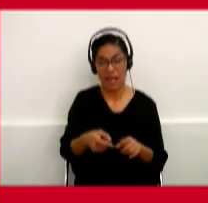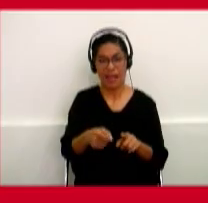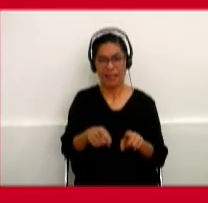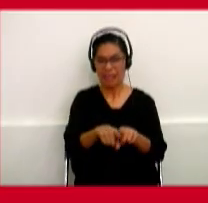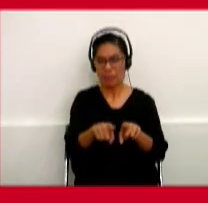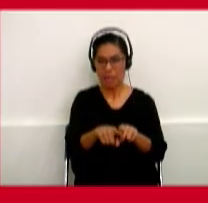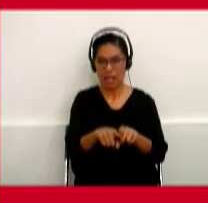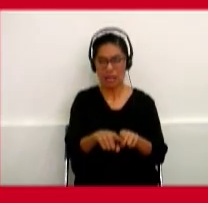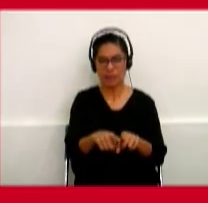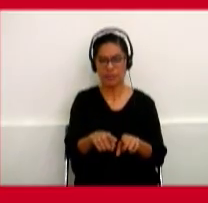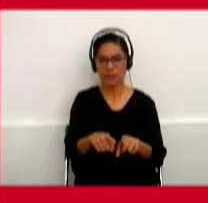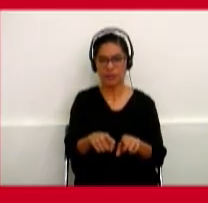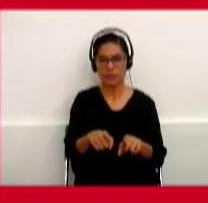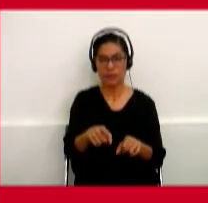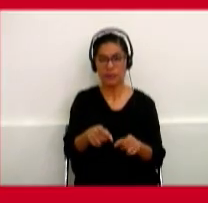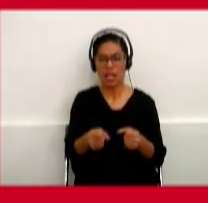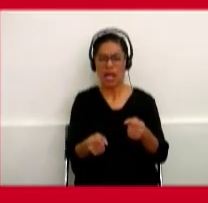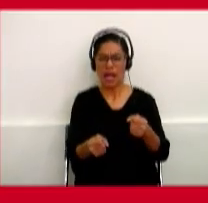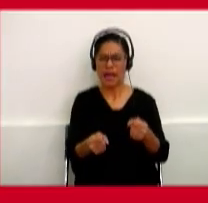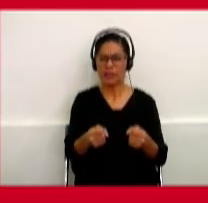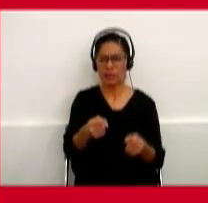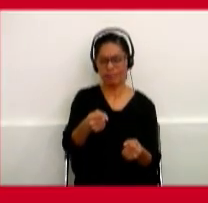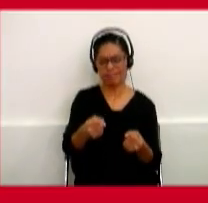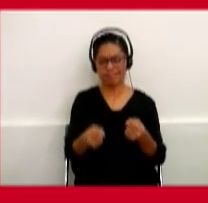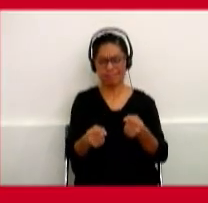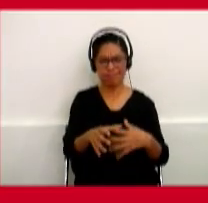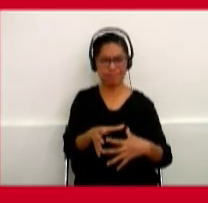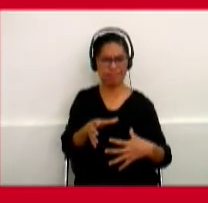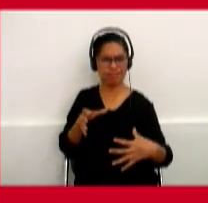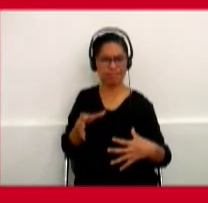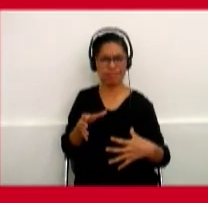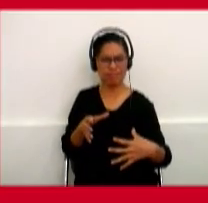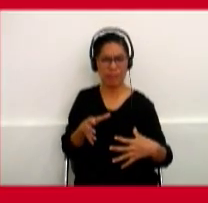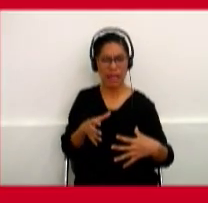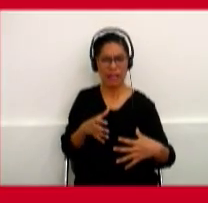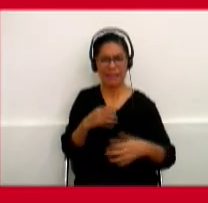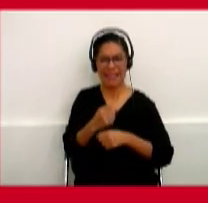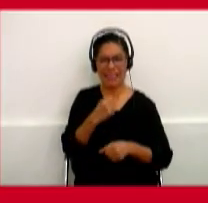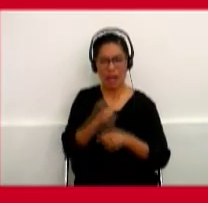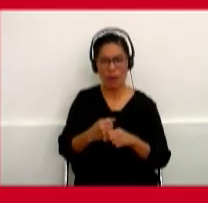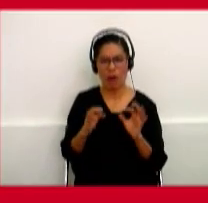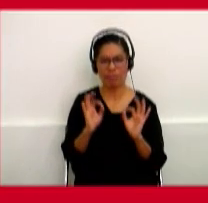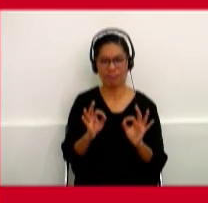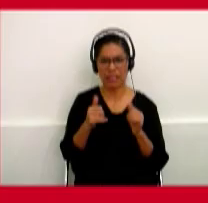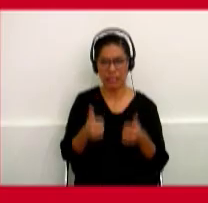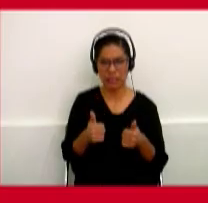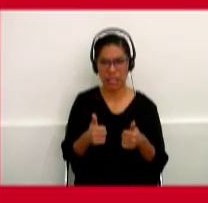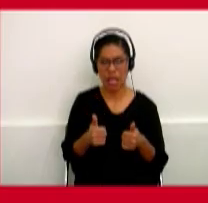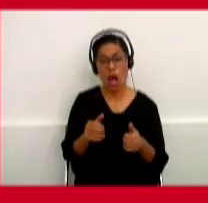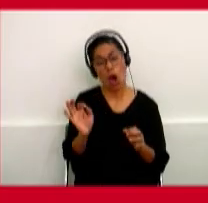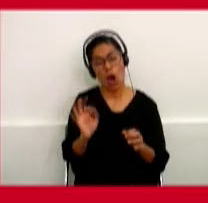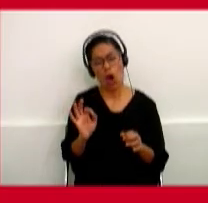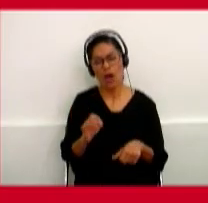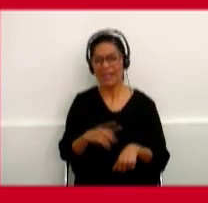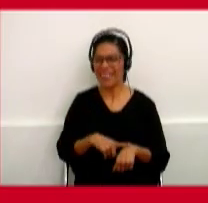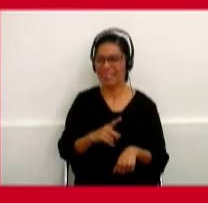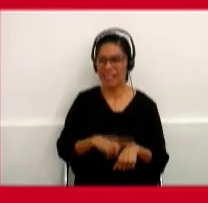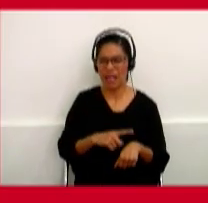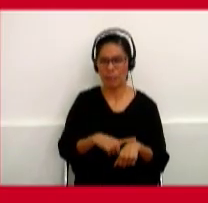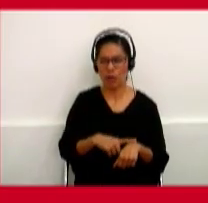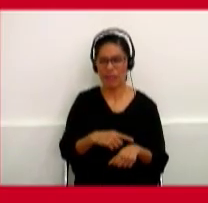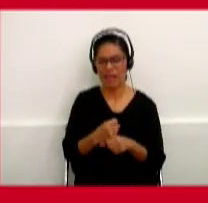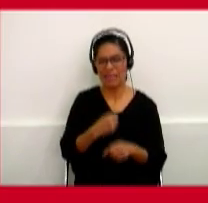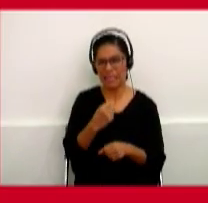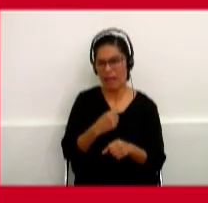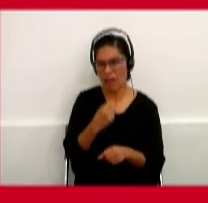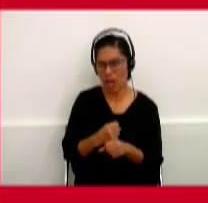área de mejorar la producción. Queríamos entender los tiempos de ciclos o cosas que afectan el throughput